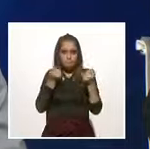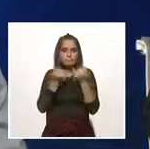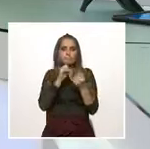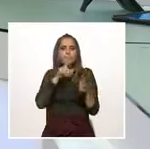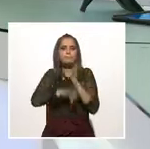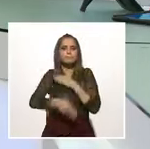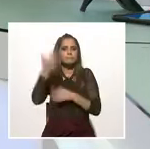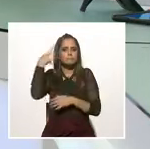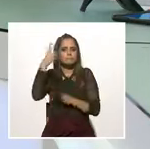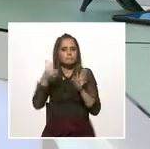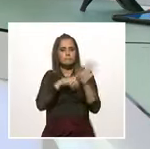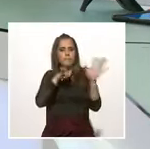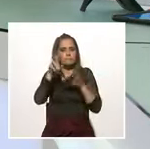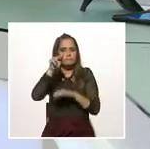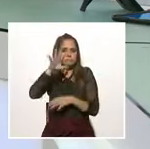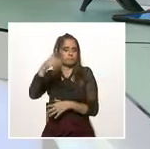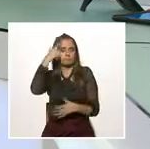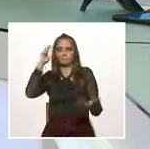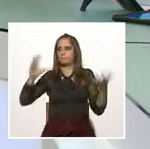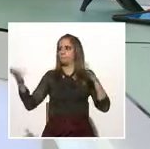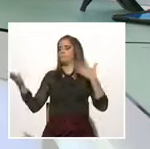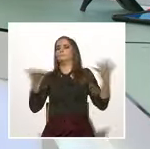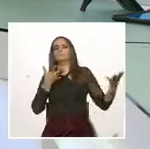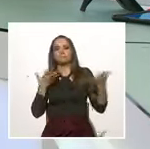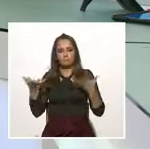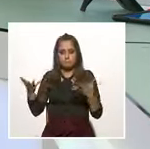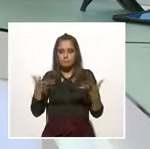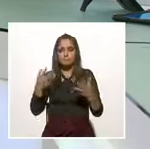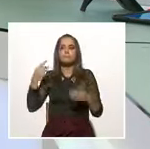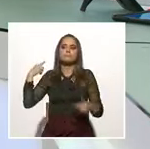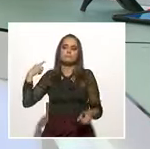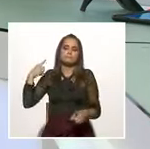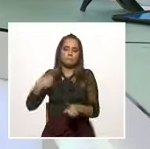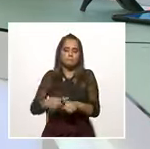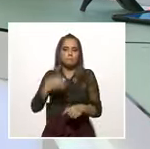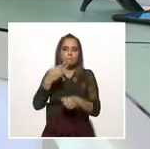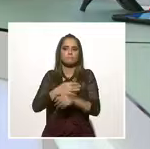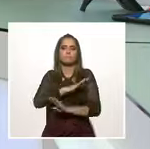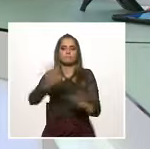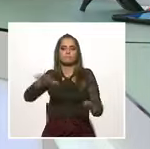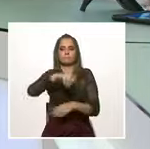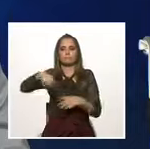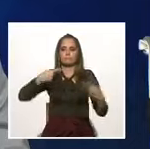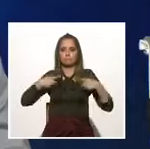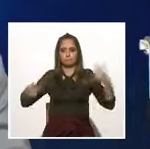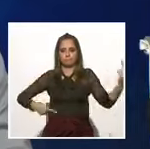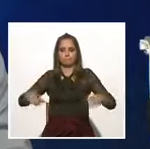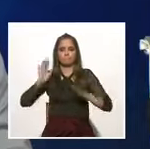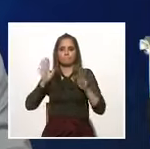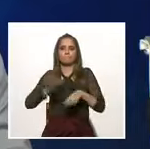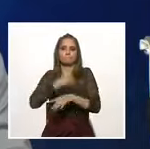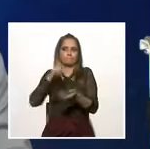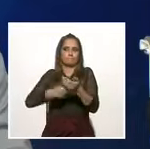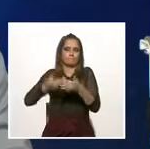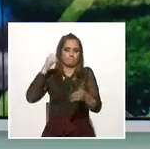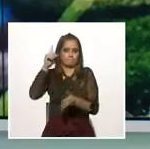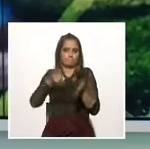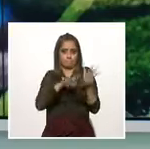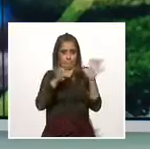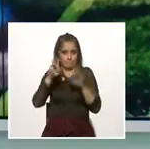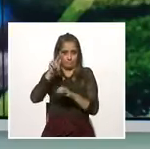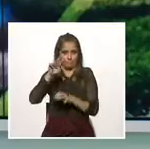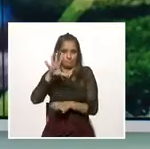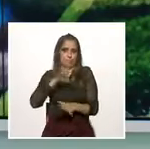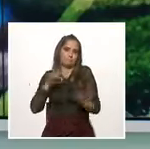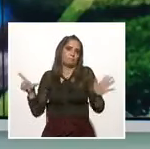que somos otro país completamente antes del 85, después del 85, es correcto, ¿no? Como que nos enseñó que somos vulnerables y que hay que tener